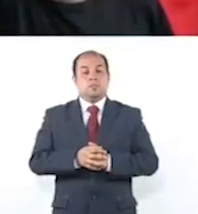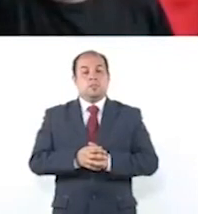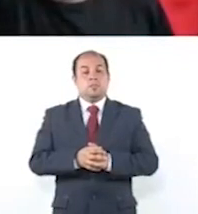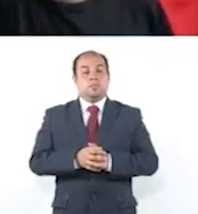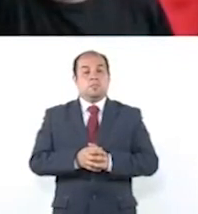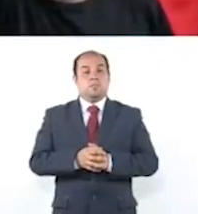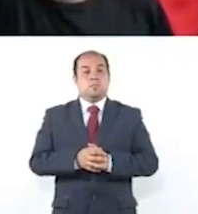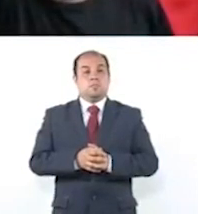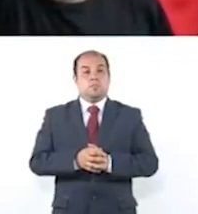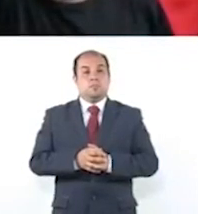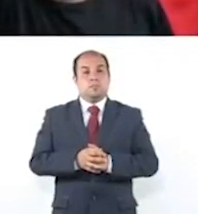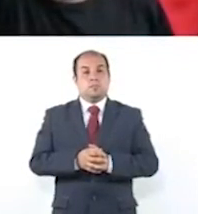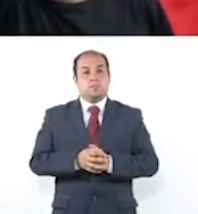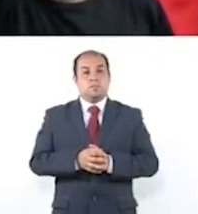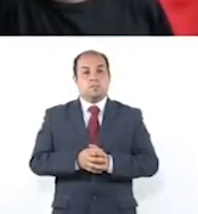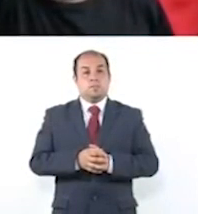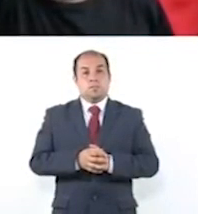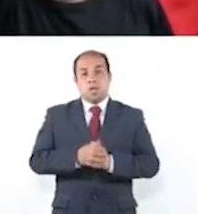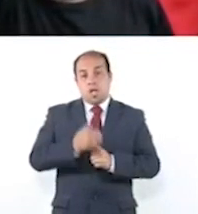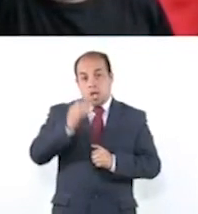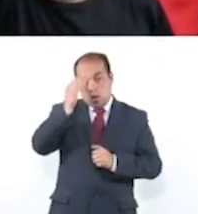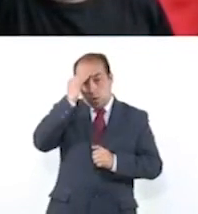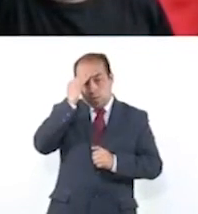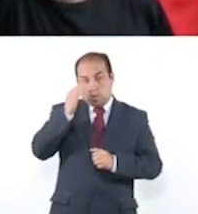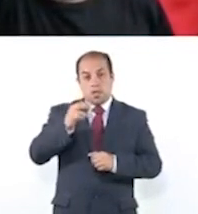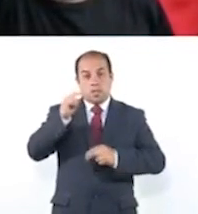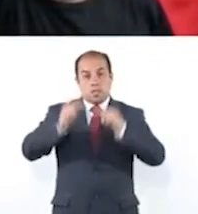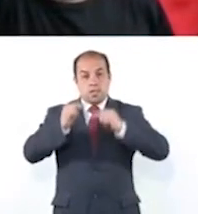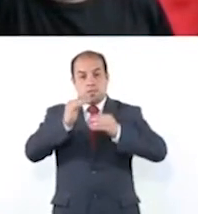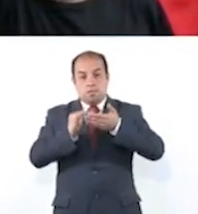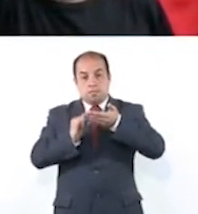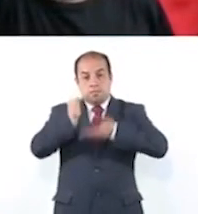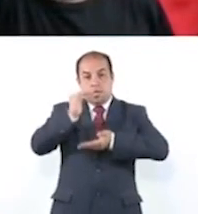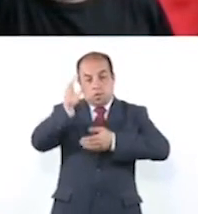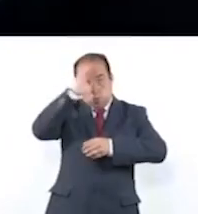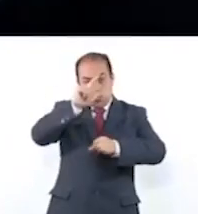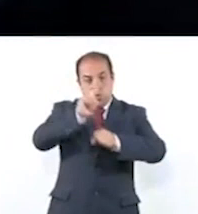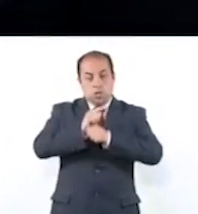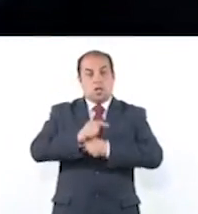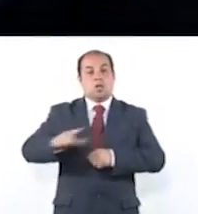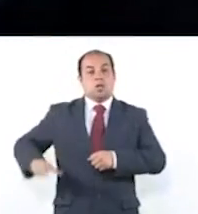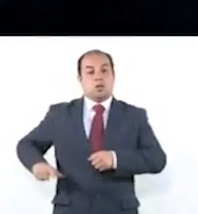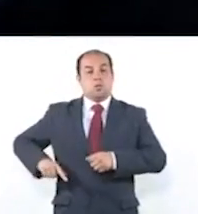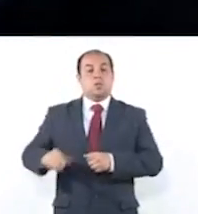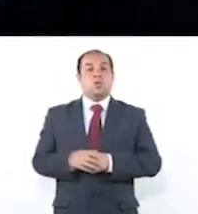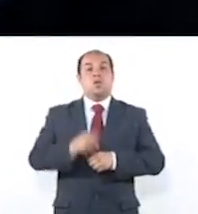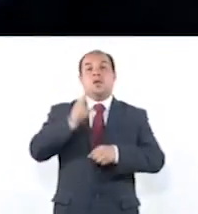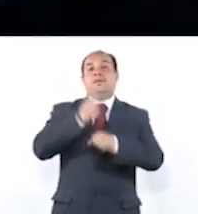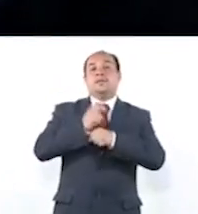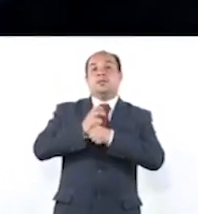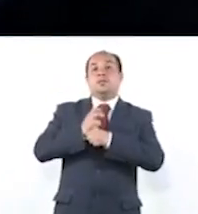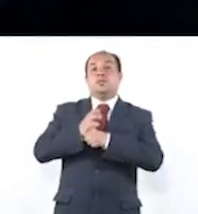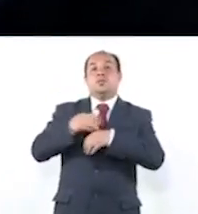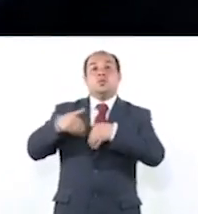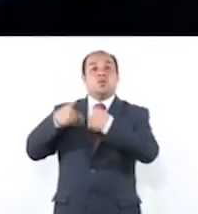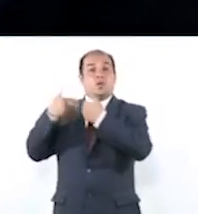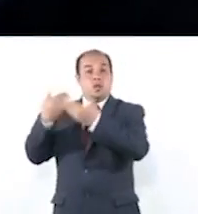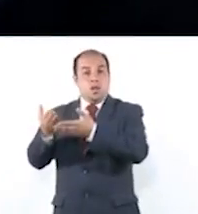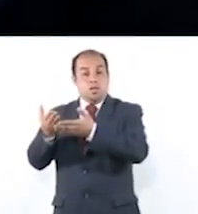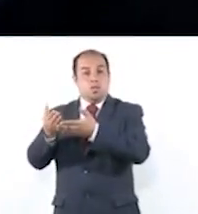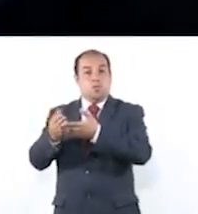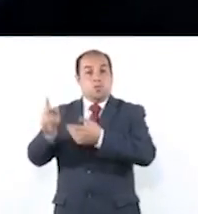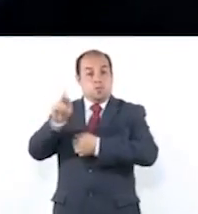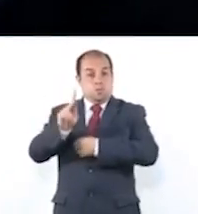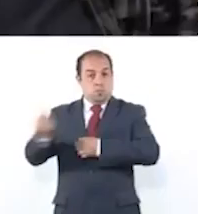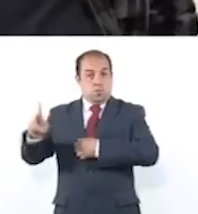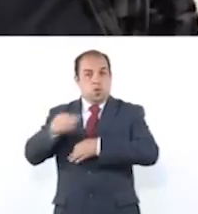involucramiento en la capacidad cultural del gobierno. Y segundo, hacia afuera, que todo